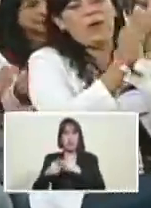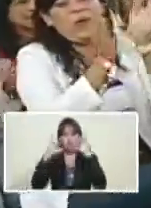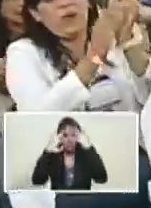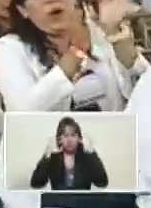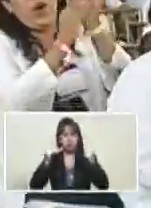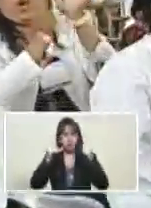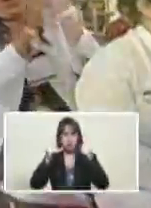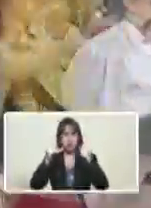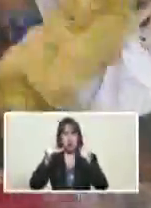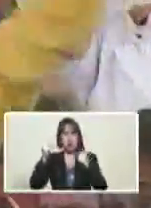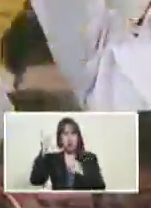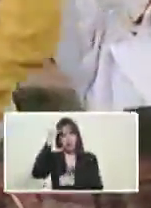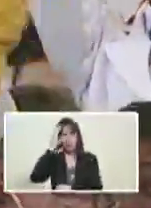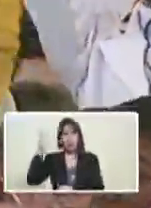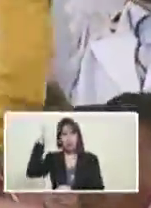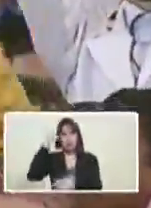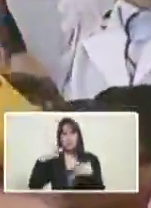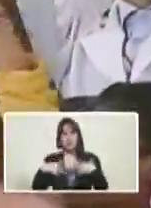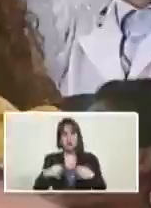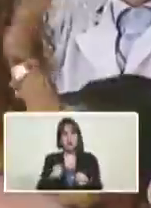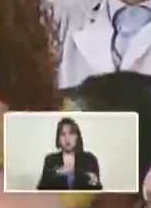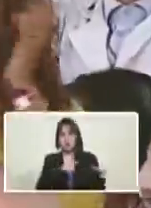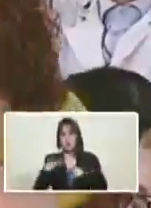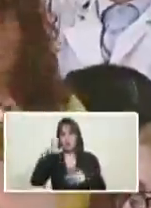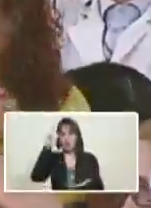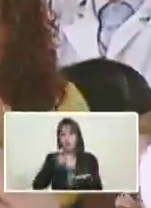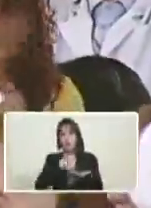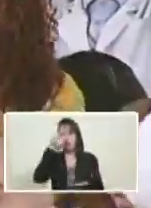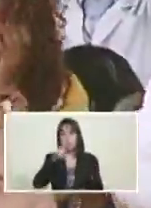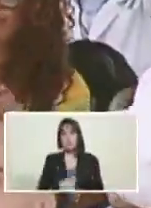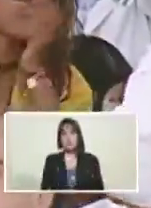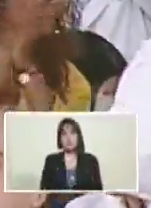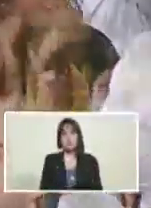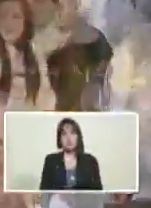de la salud. Listo. Cúmplase.